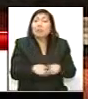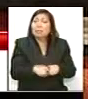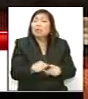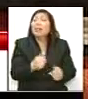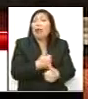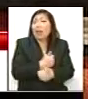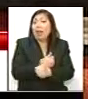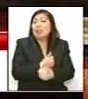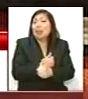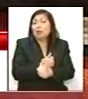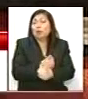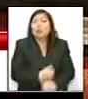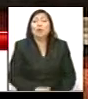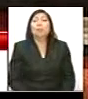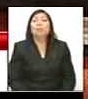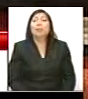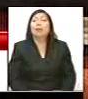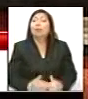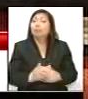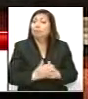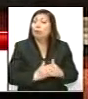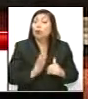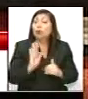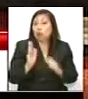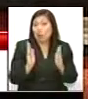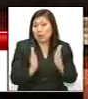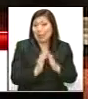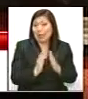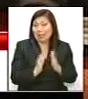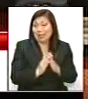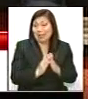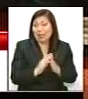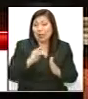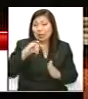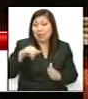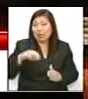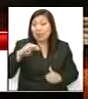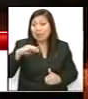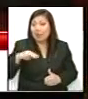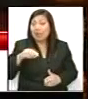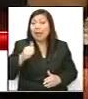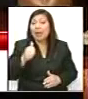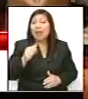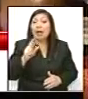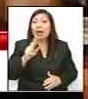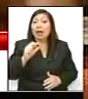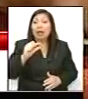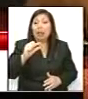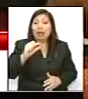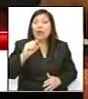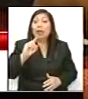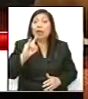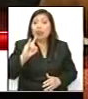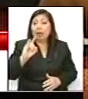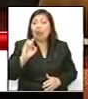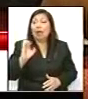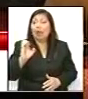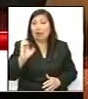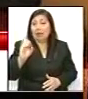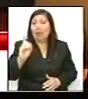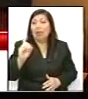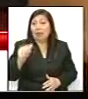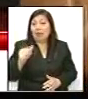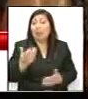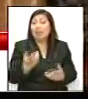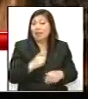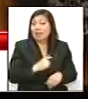esta recuperación de la infraestructura de la Casa Hacienda sin duda significa un legado, pero que se pone en valor en estos